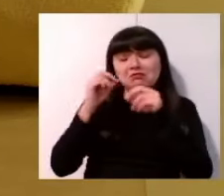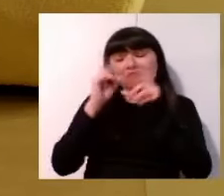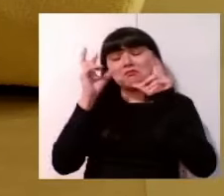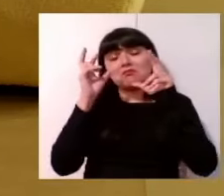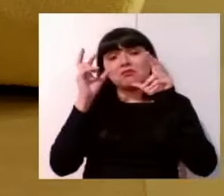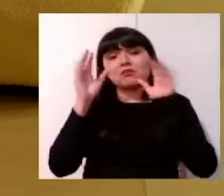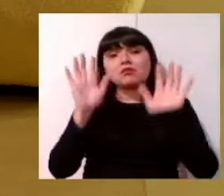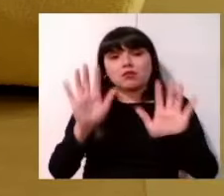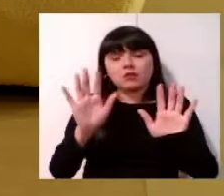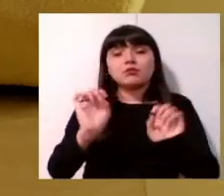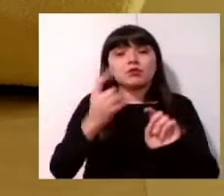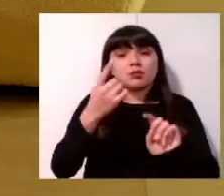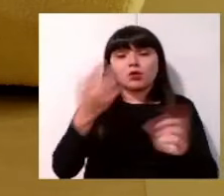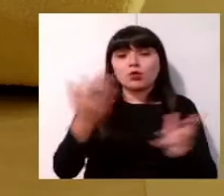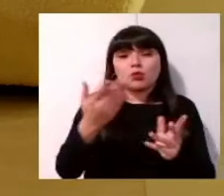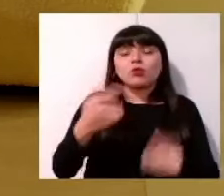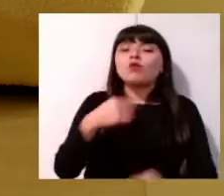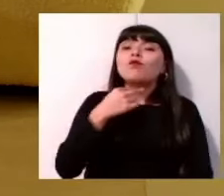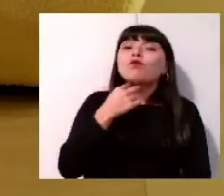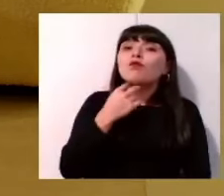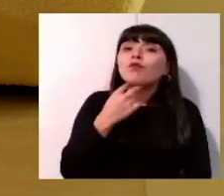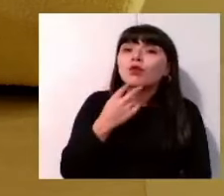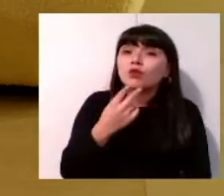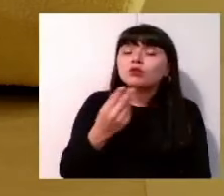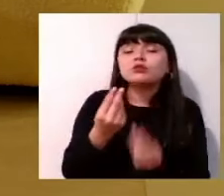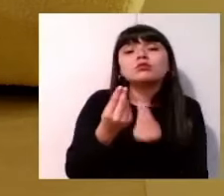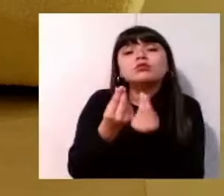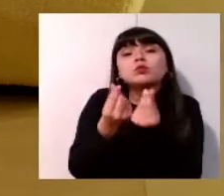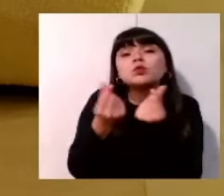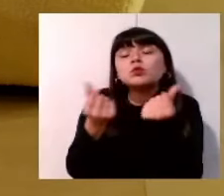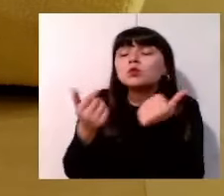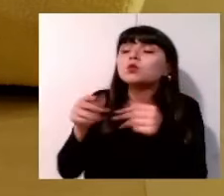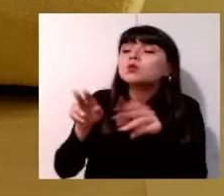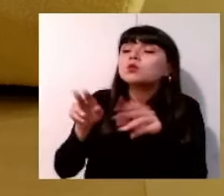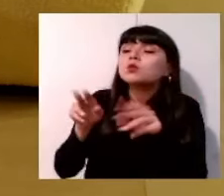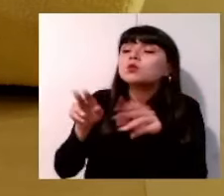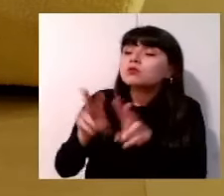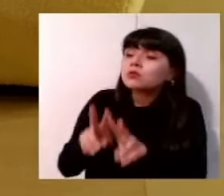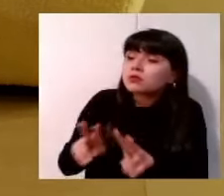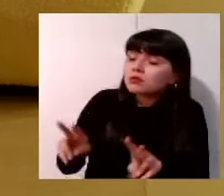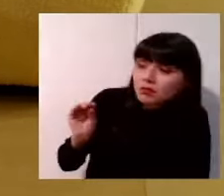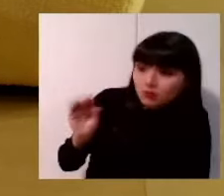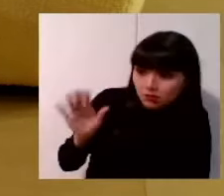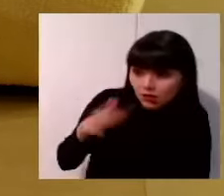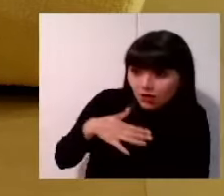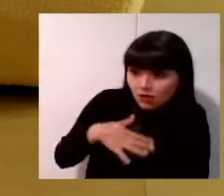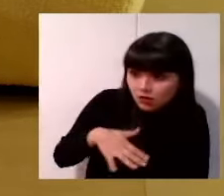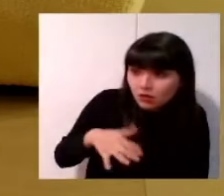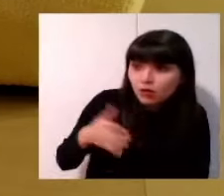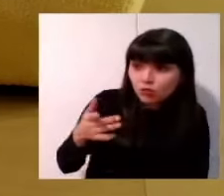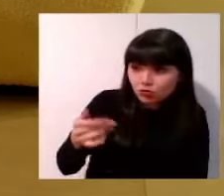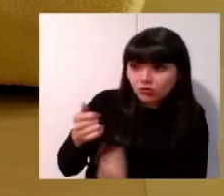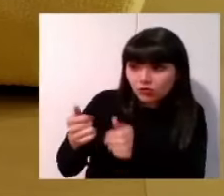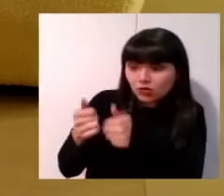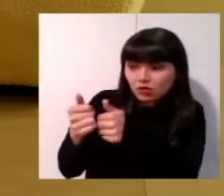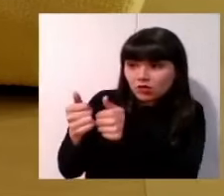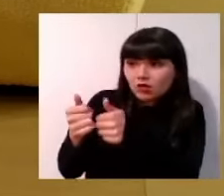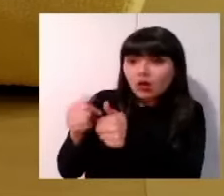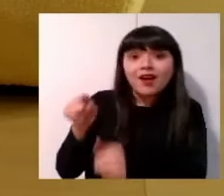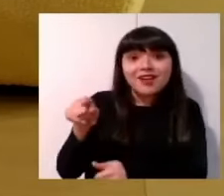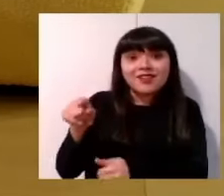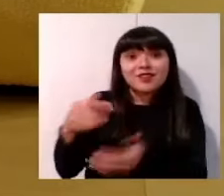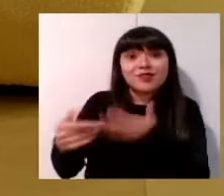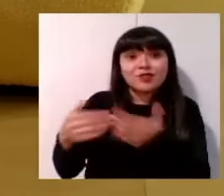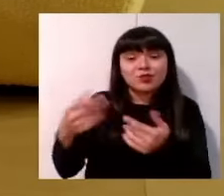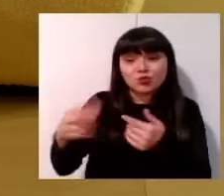es intervenir con la voz, tratar de calmarlo, hablarle. Si eso no funciona, ahí, por ejemplo, en su camita, en su cuna,